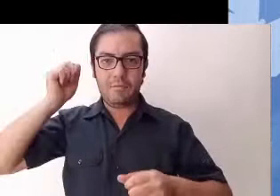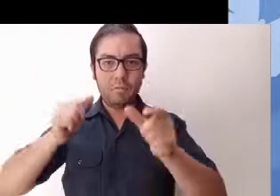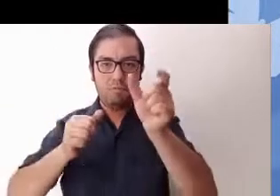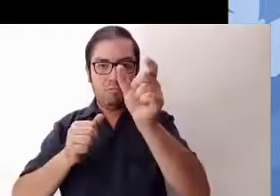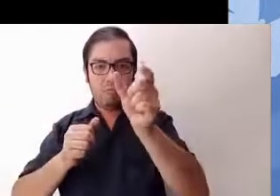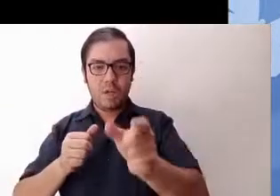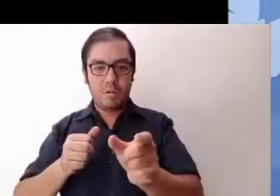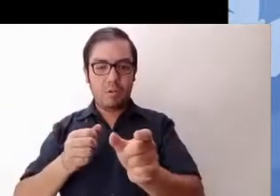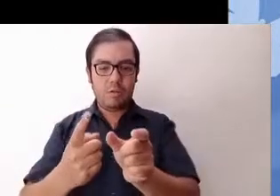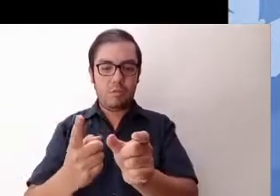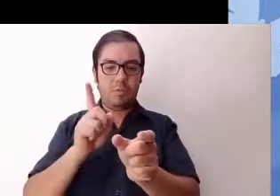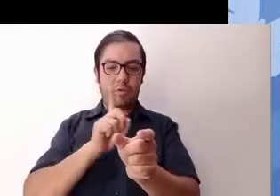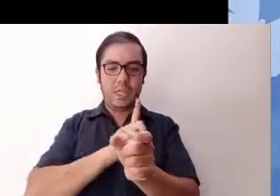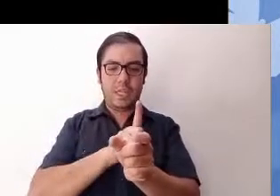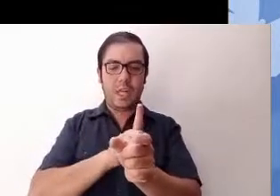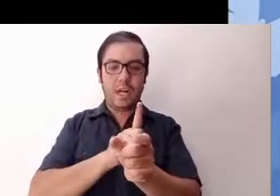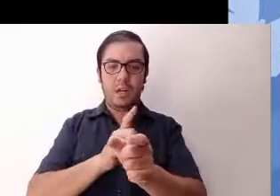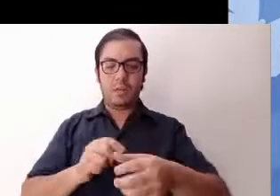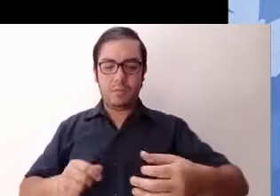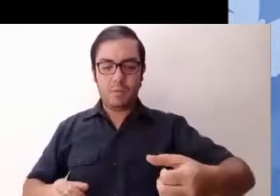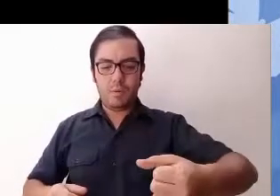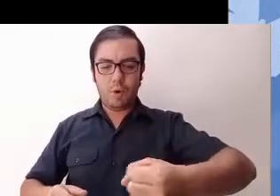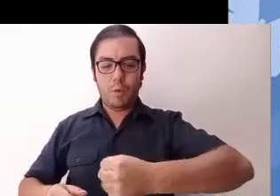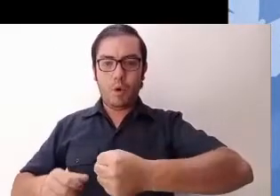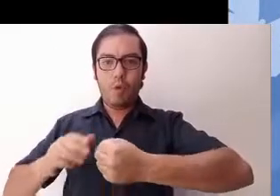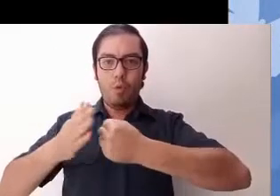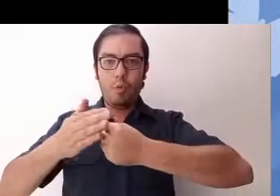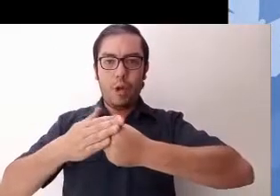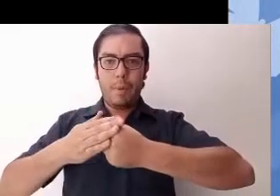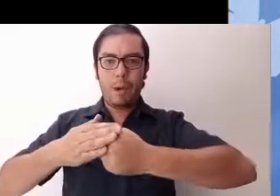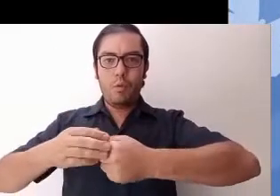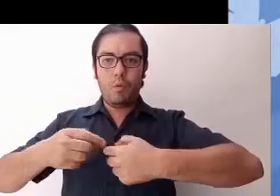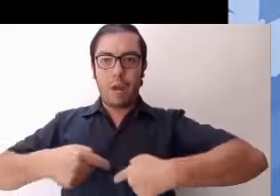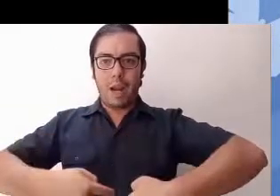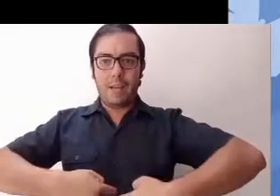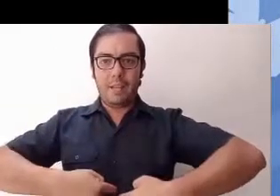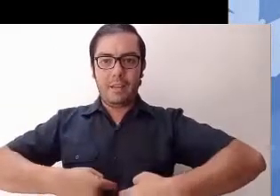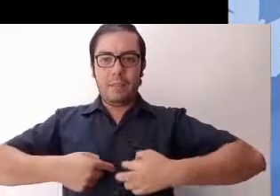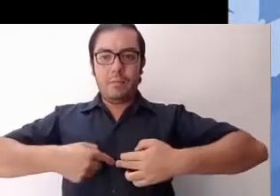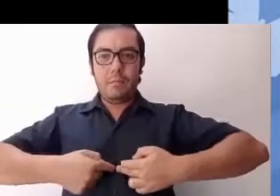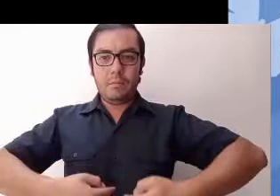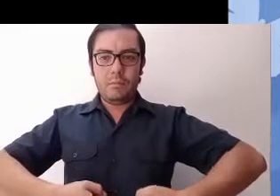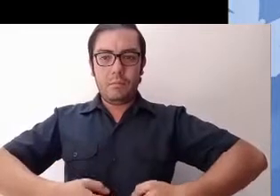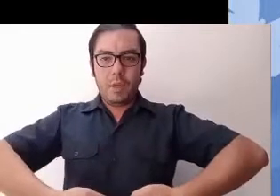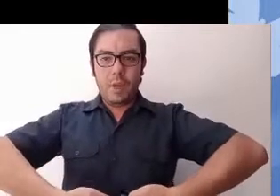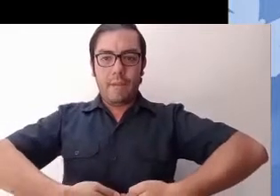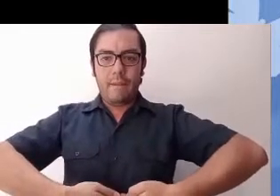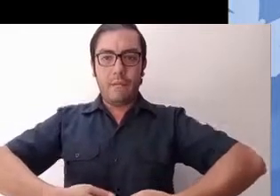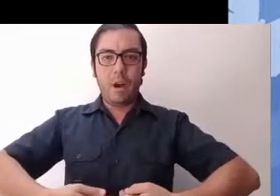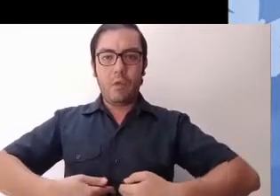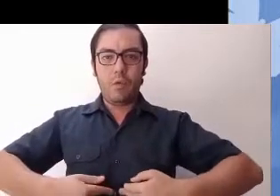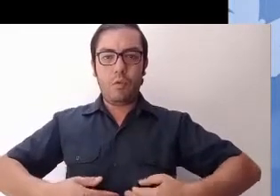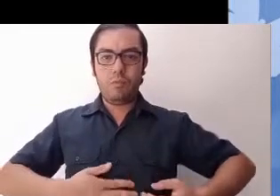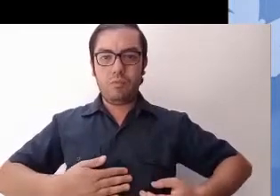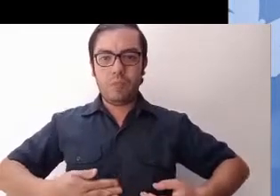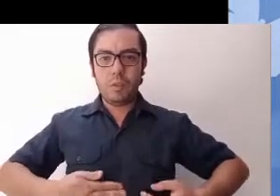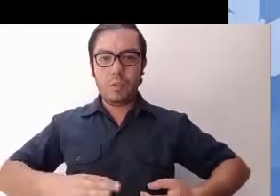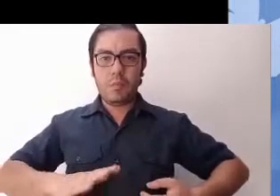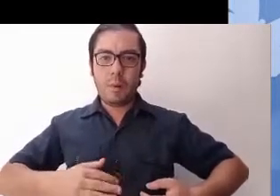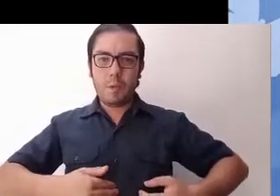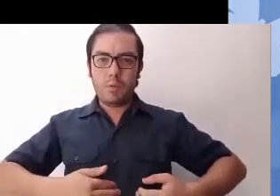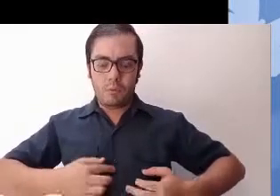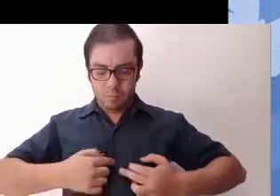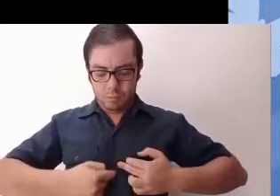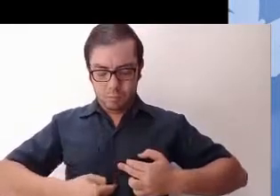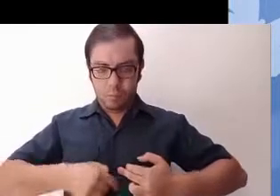imagen, que quede bien pegado a nuestro pecho. Luego ponemos nuestra mano por debajo del esternón,